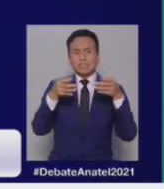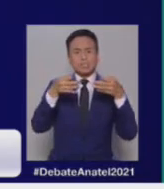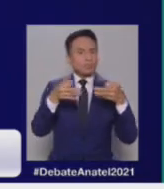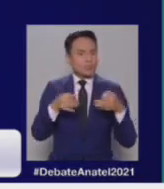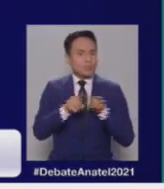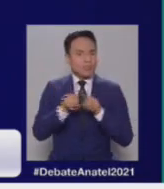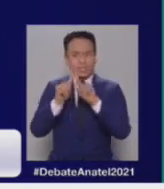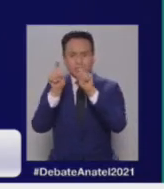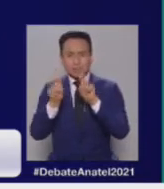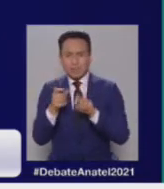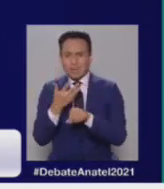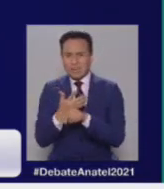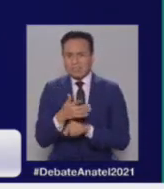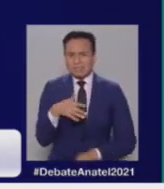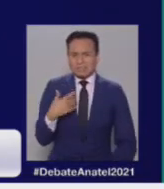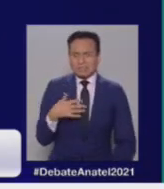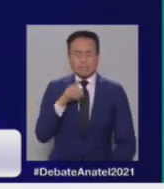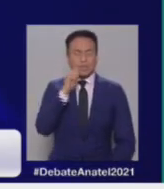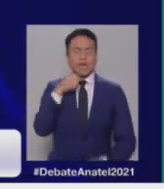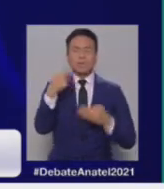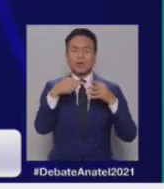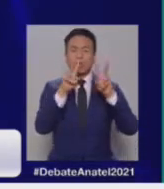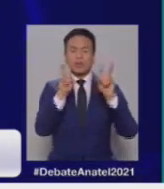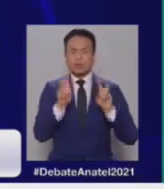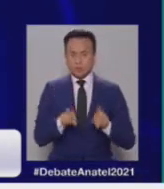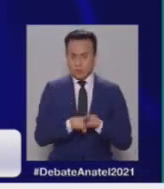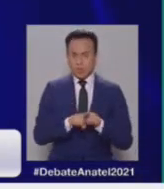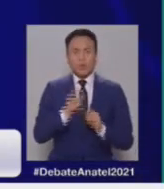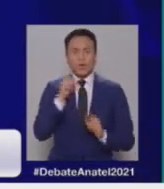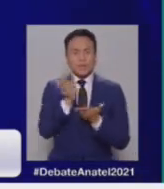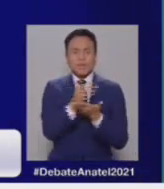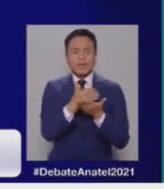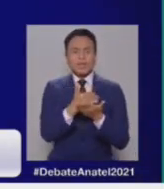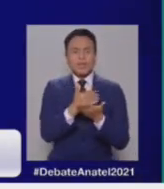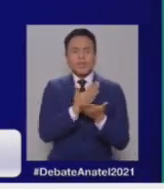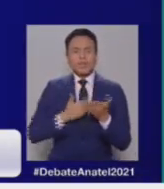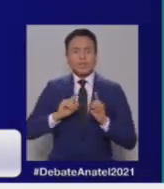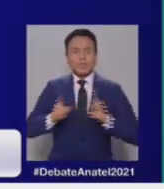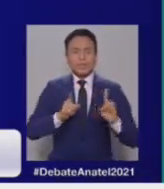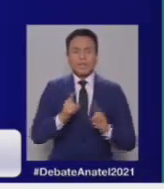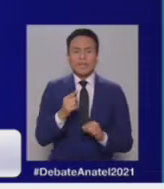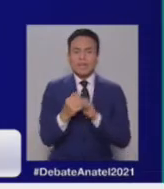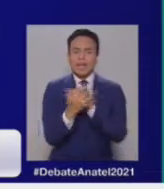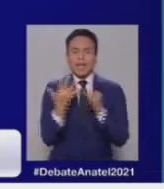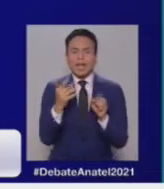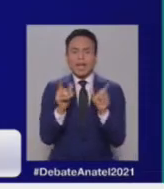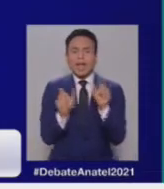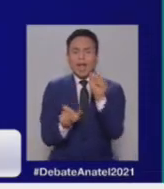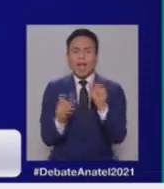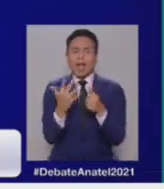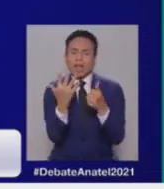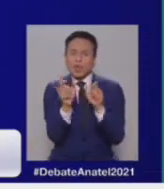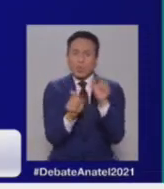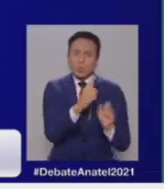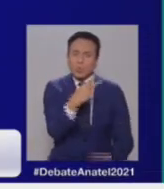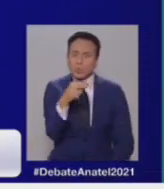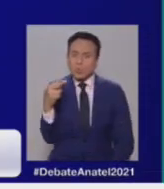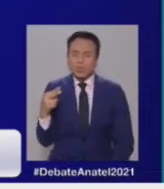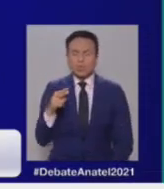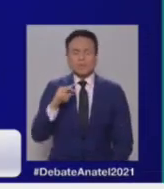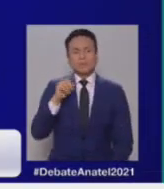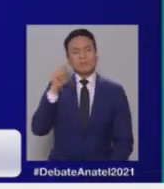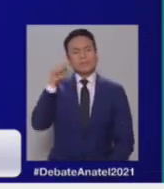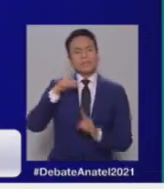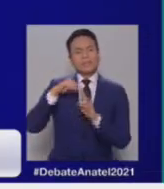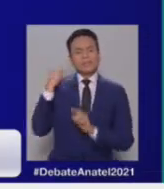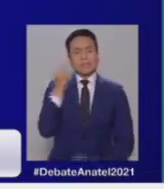relevantes para generar gobernabilidad en el país, aprovechando la oportunidad de repasar la criticada y cuestionada gestión del presidente Sebastián